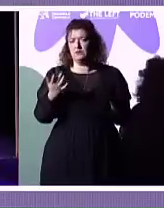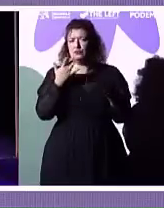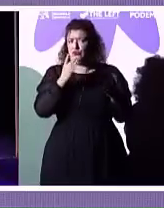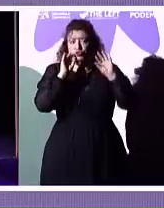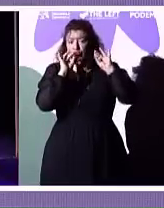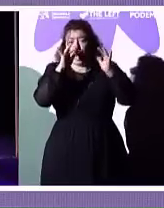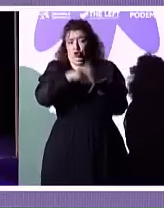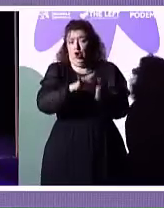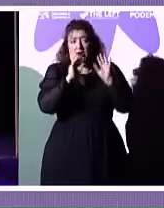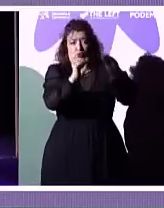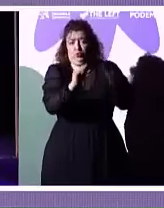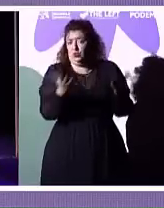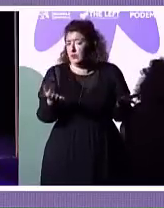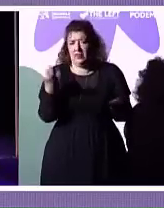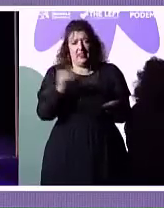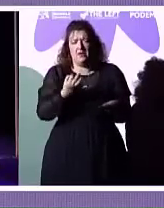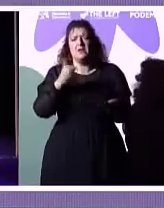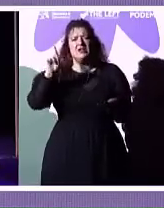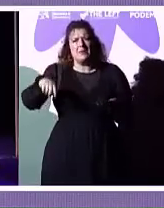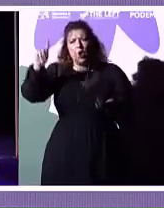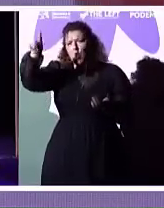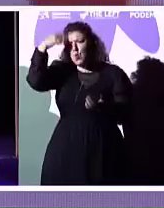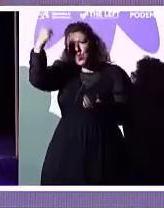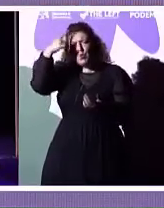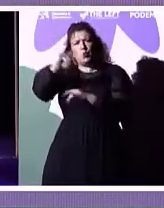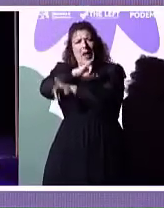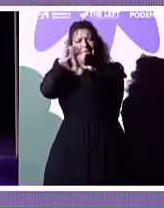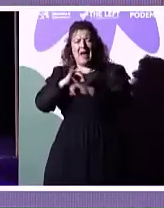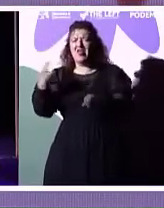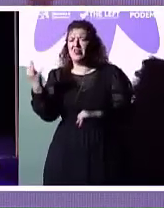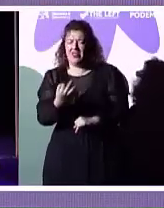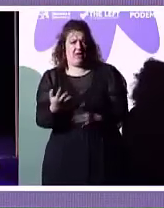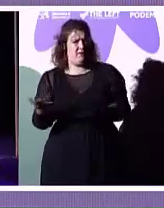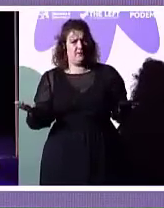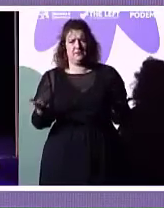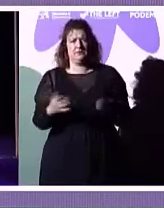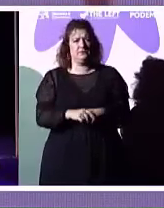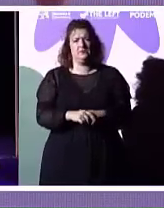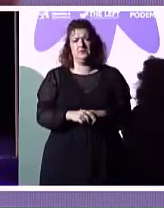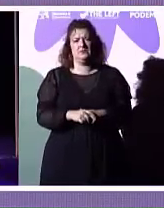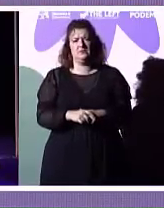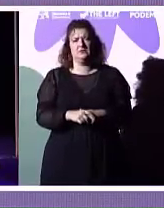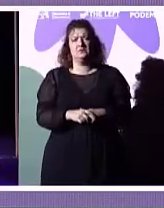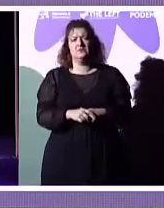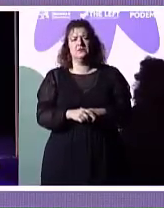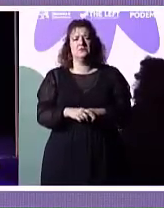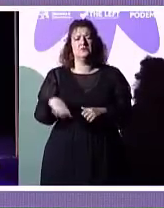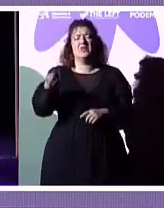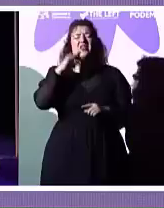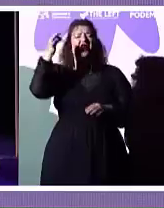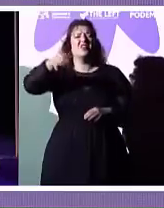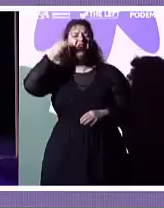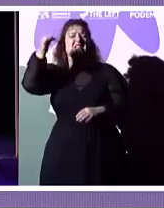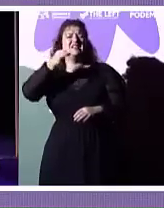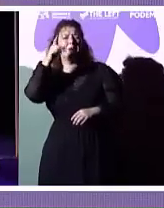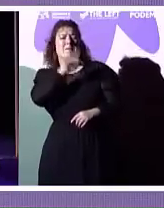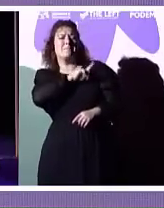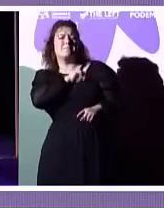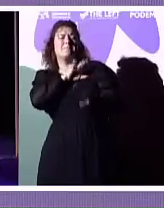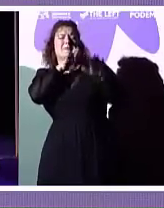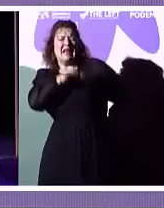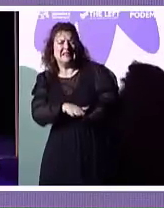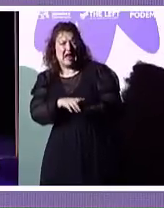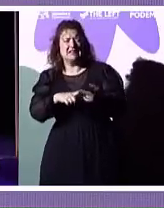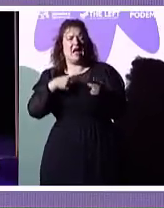necesitamos construir una cultura de paz que no nos dejamos llevar por los discursos militaristas